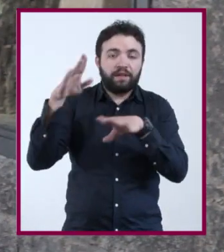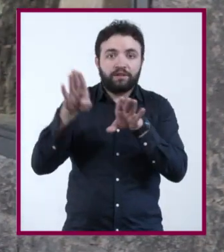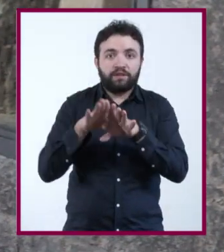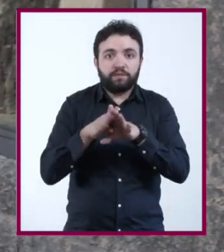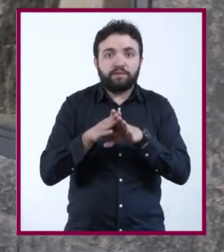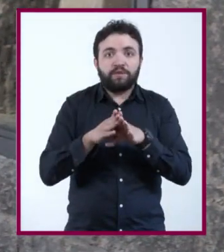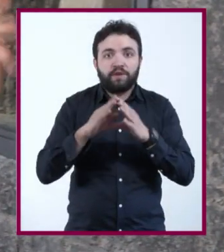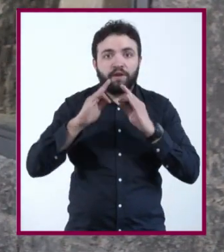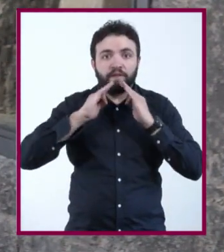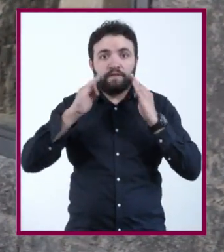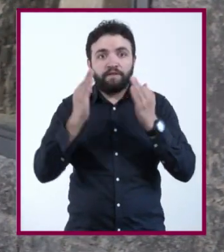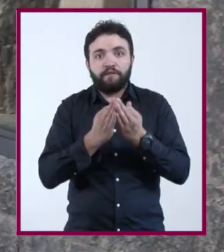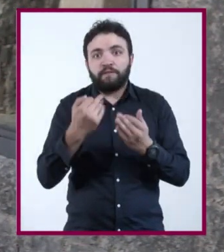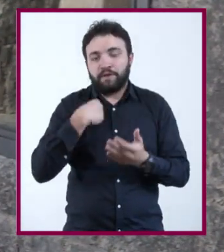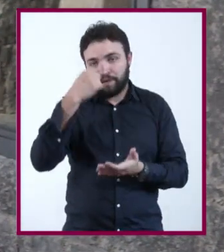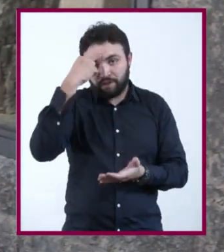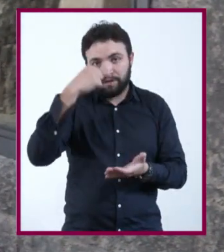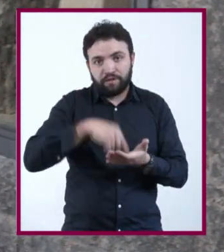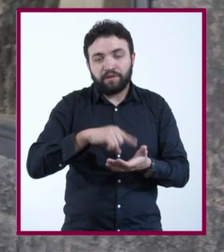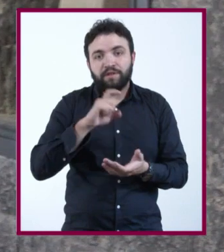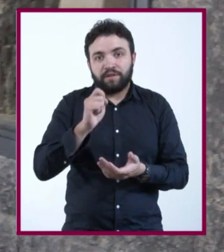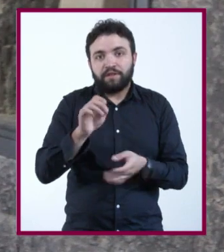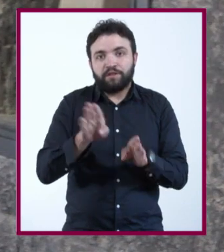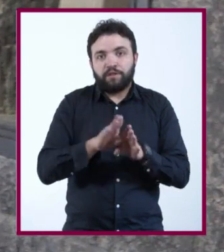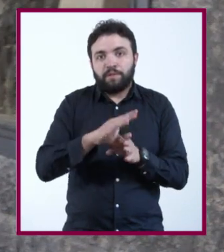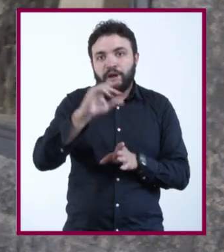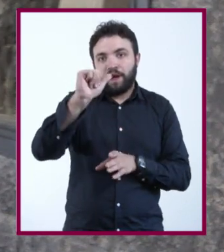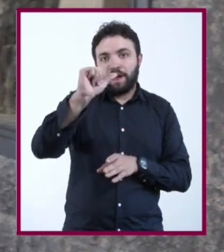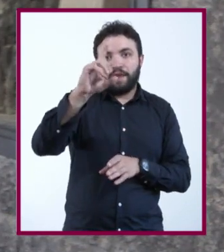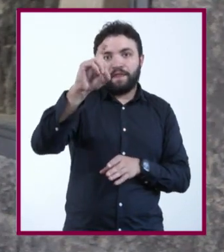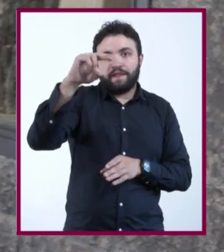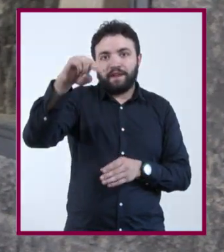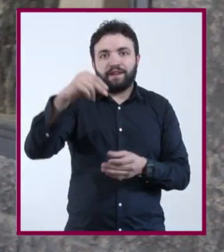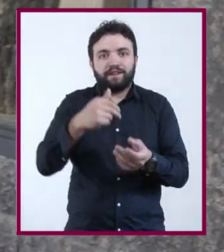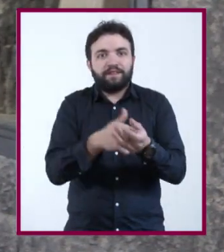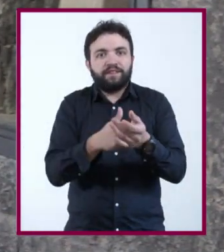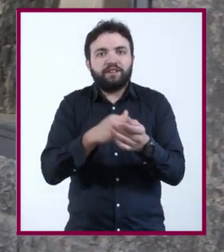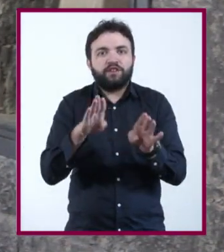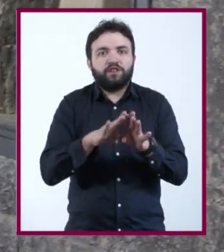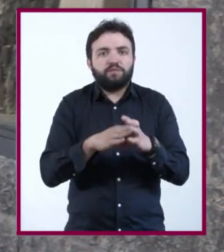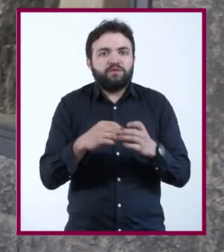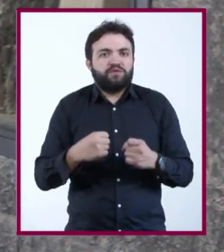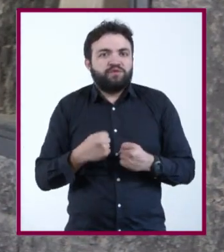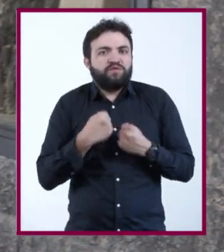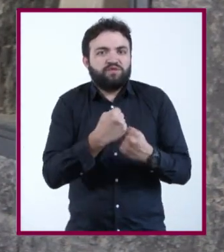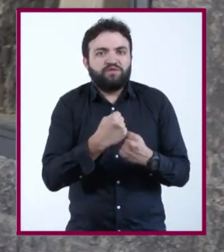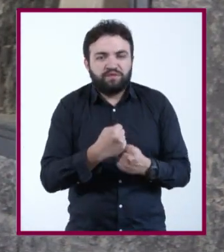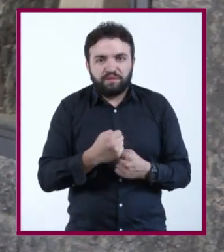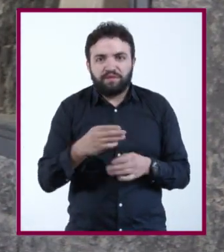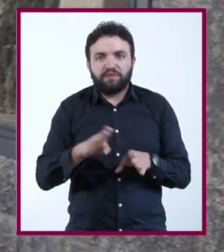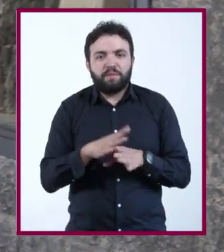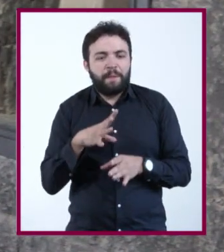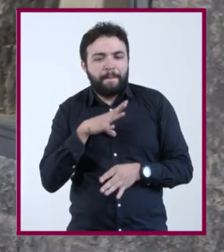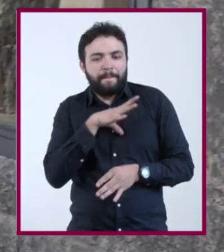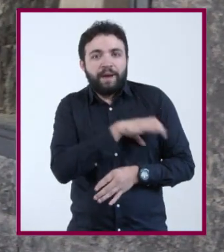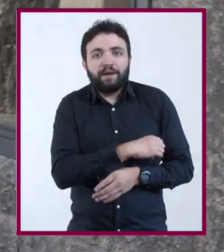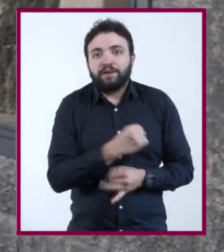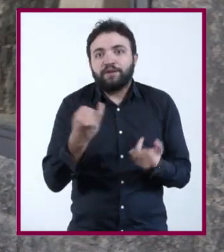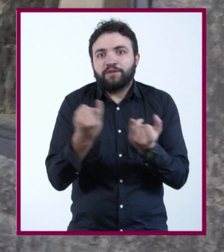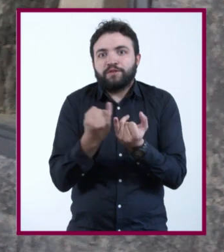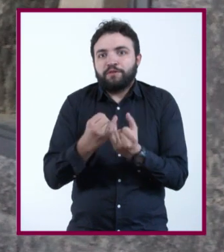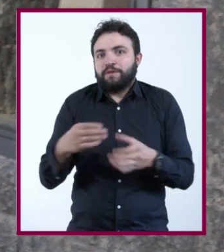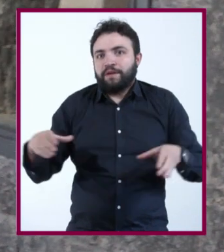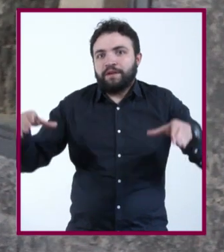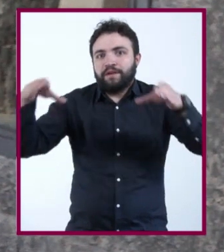venía magma y lava, hizo una explosión que nos formó. Yo creo que está en nuestro ADN chilango, esa agresividad